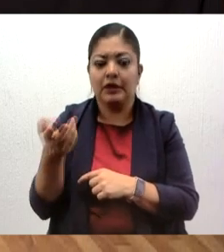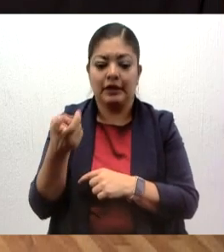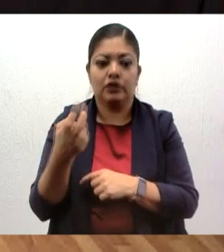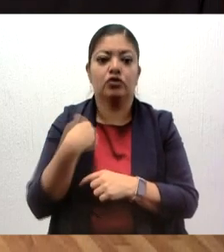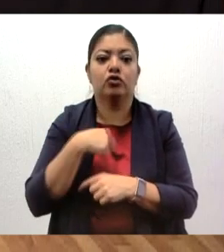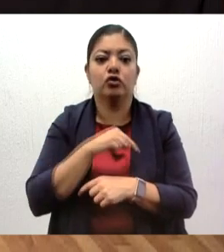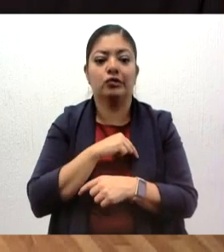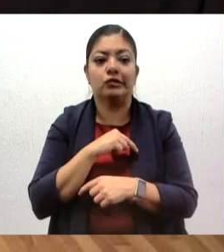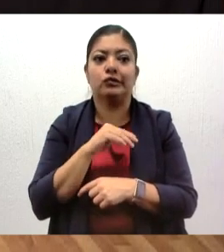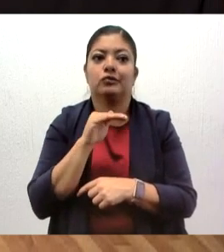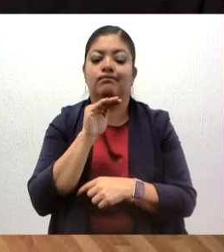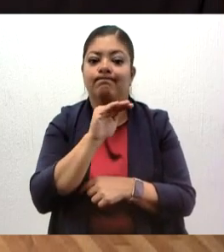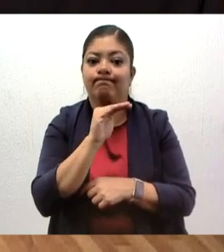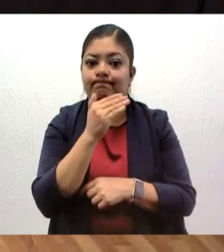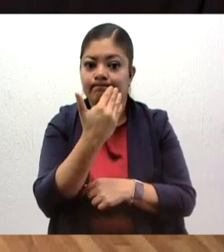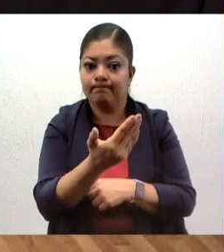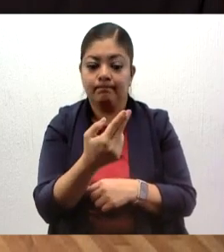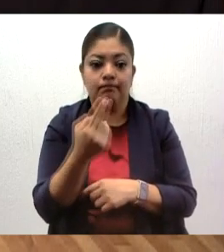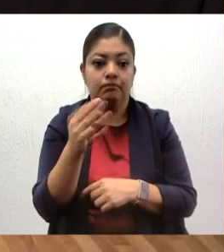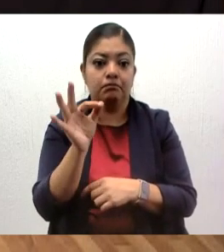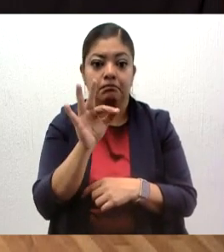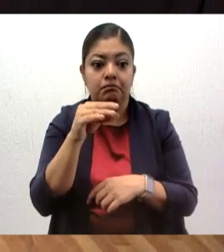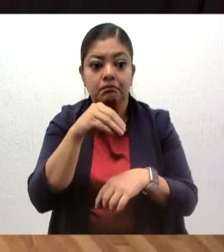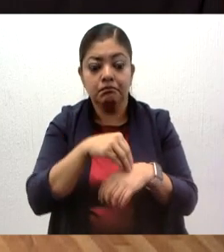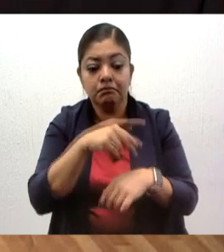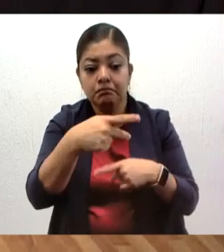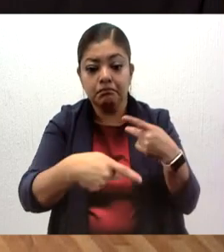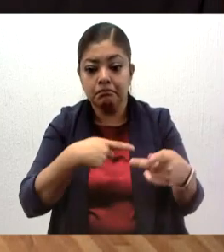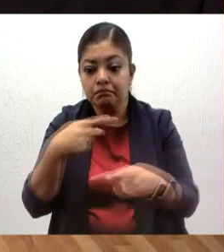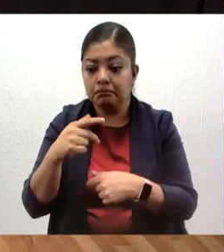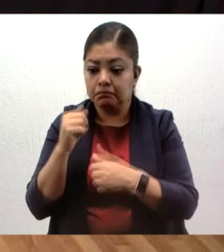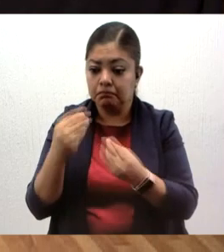quedamos atentos a sus preguntas Muchas